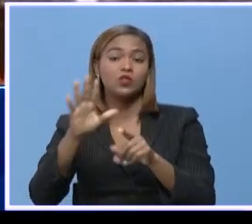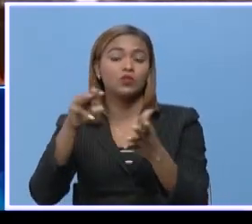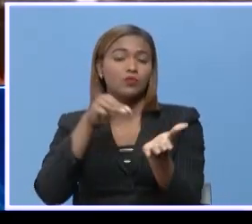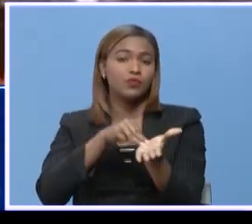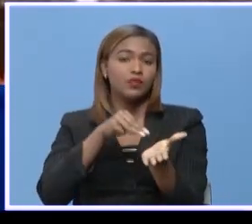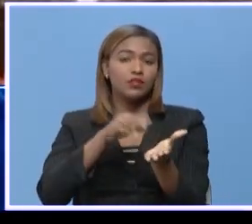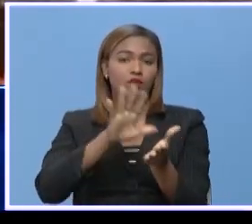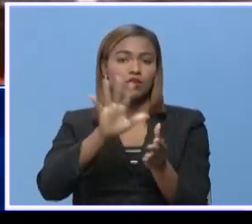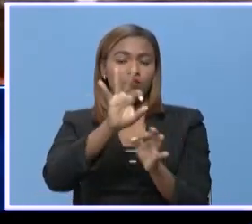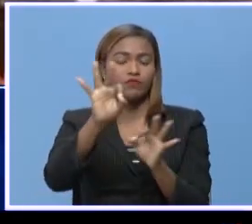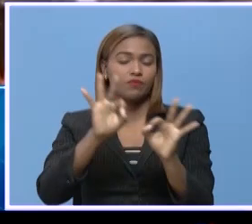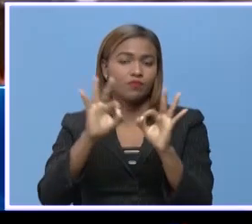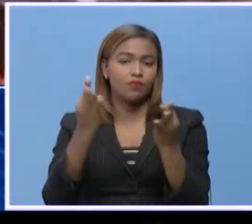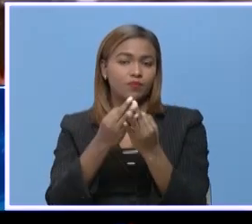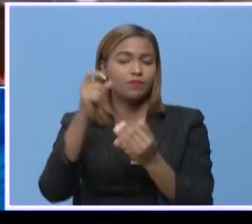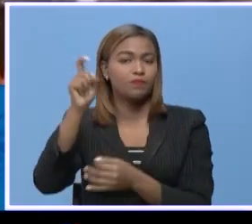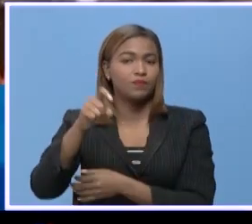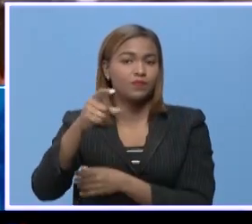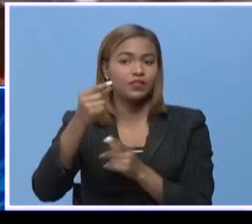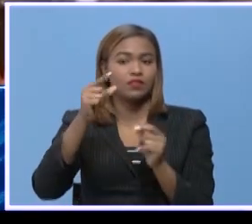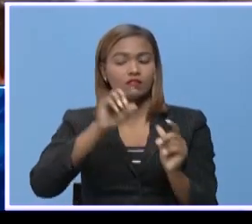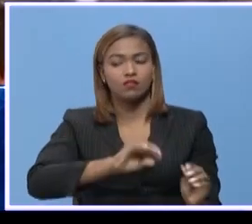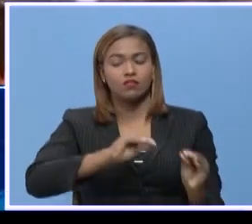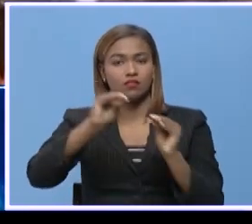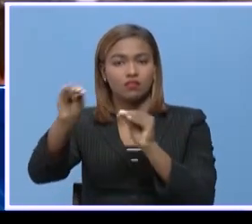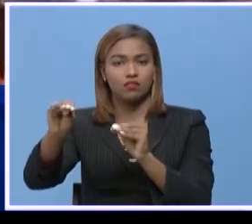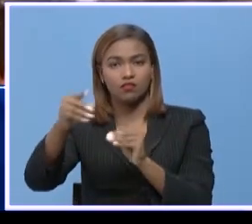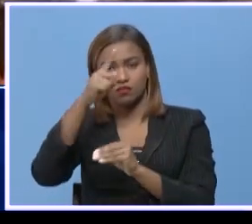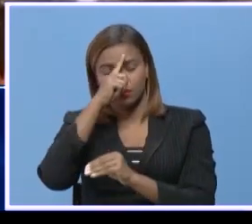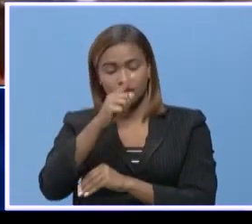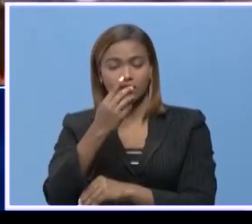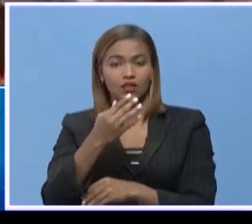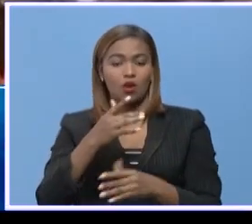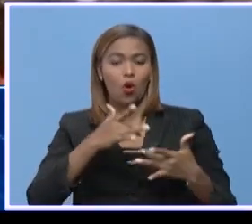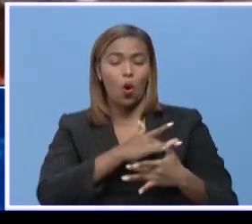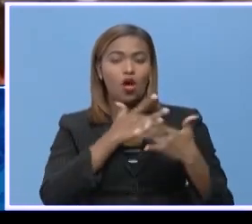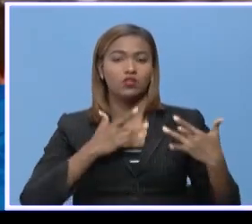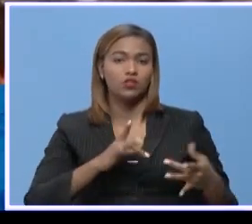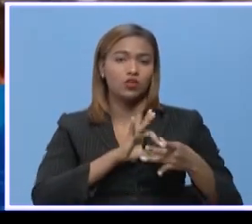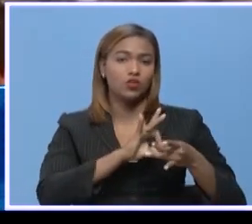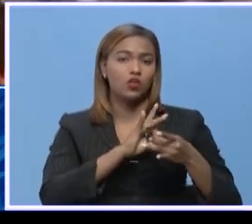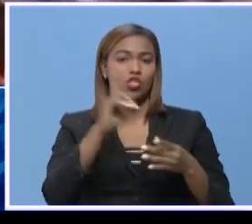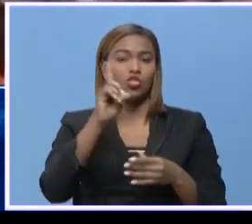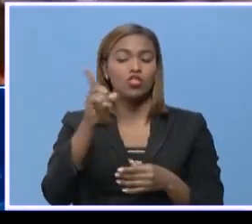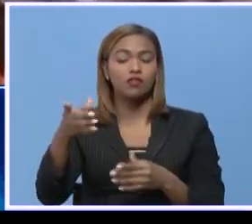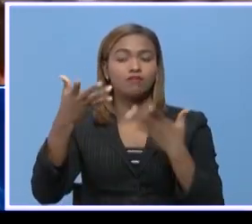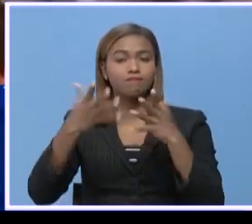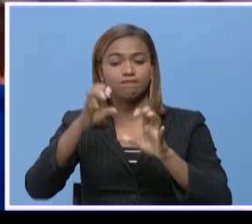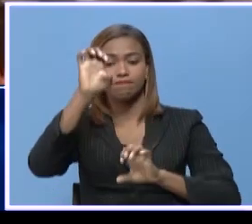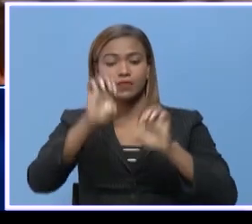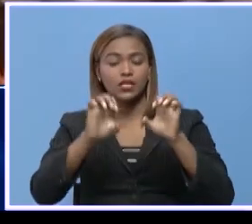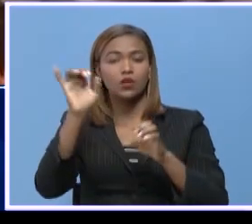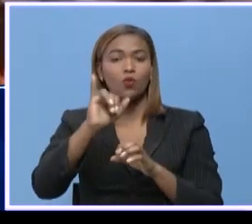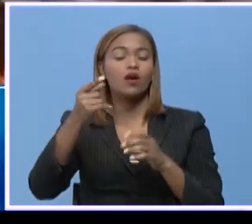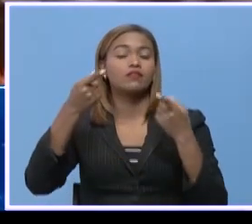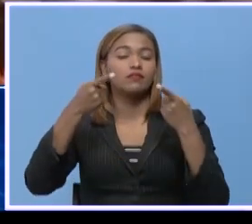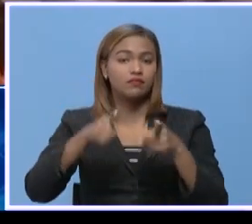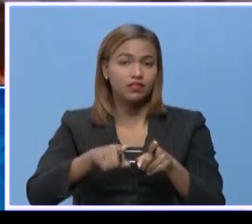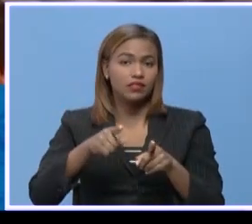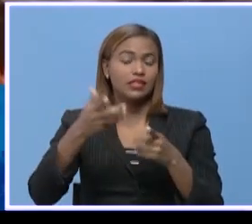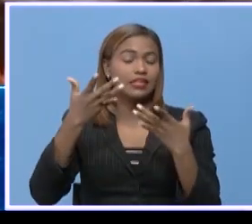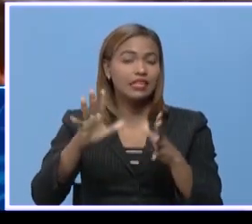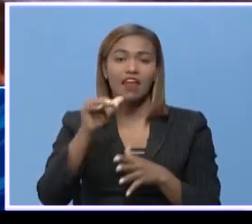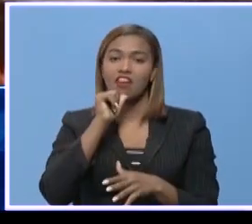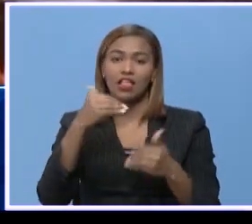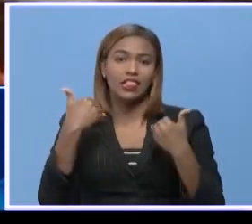de los familiares fue necesario trasladarlo al Corazones Unidos, donde fue evaluado y finalmente resultó que ya